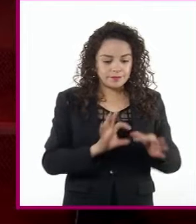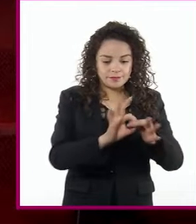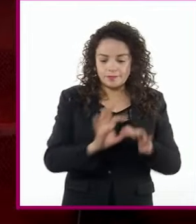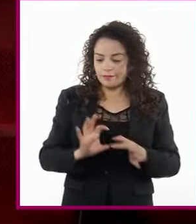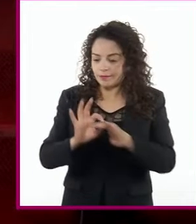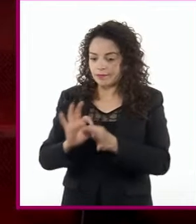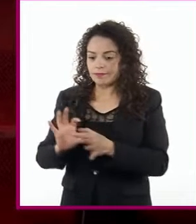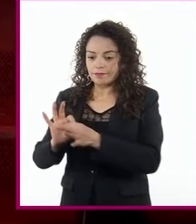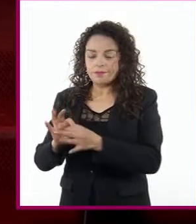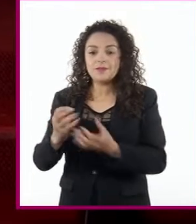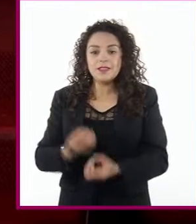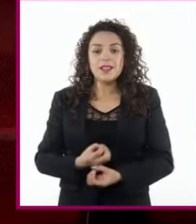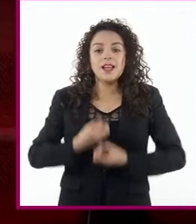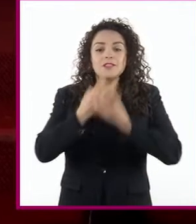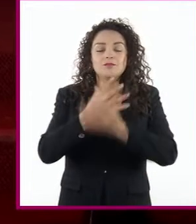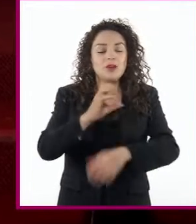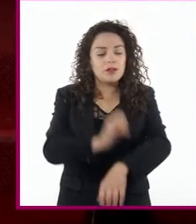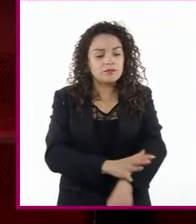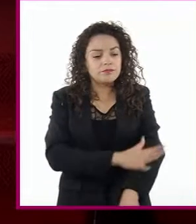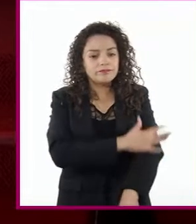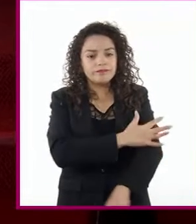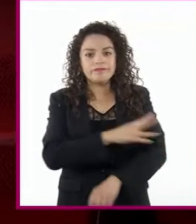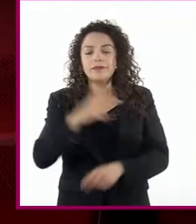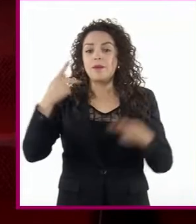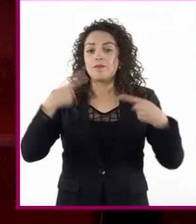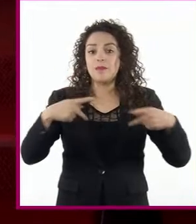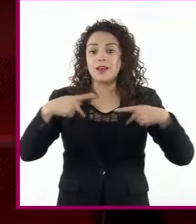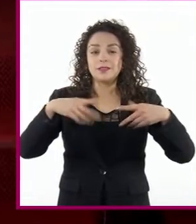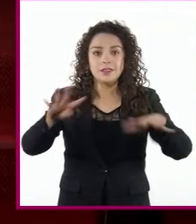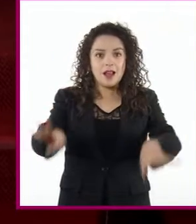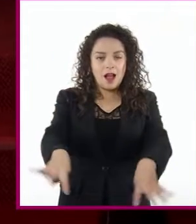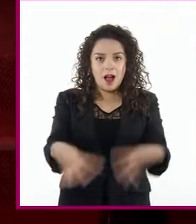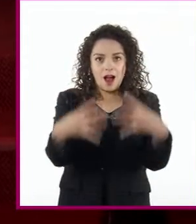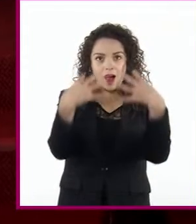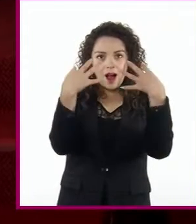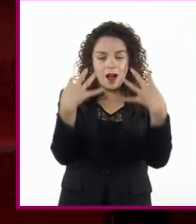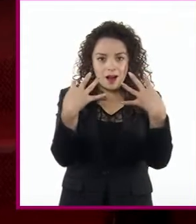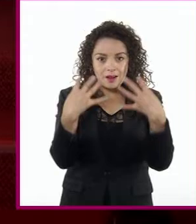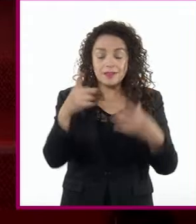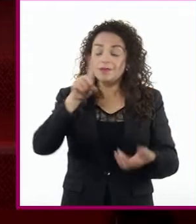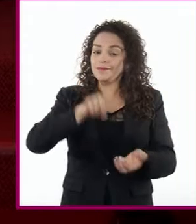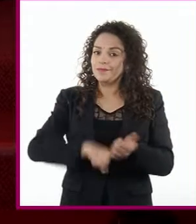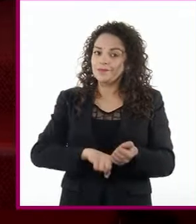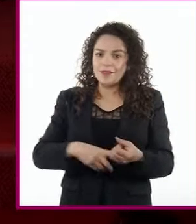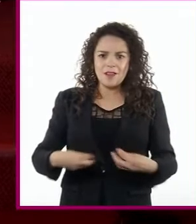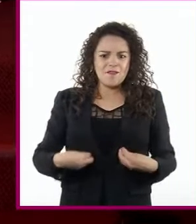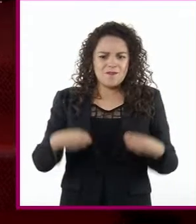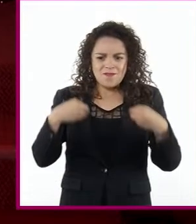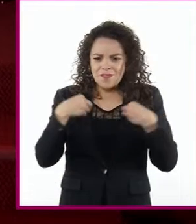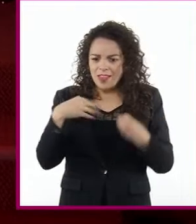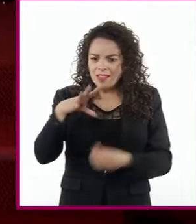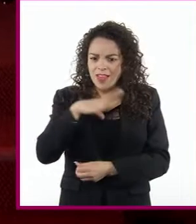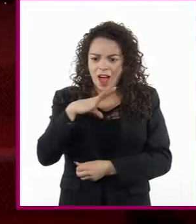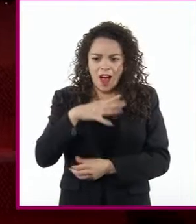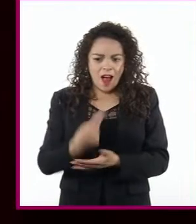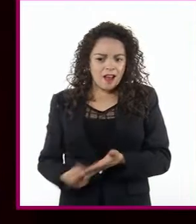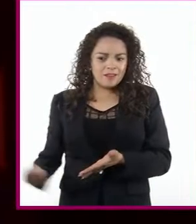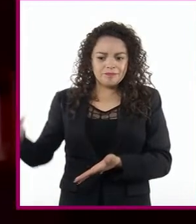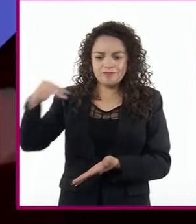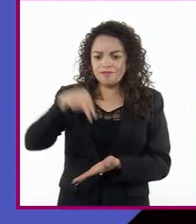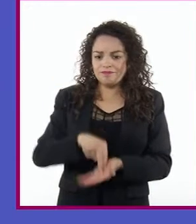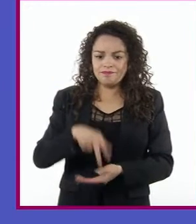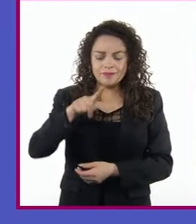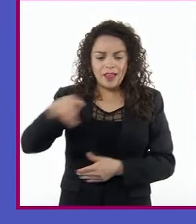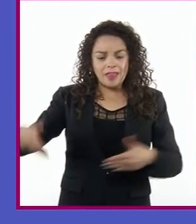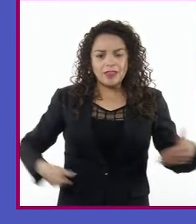las emociones ante un auditorio. Es la vida misma quien está en el escenario.